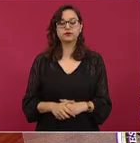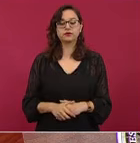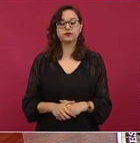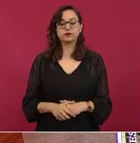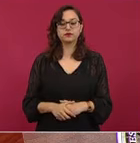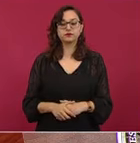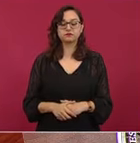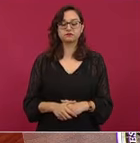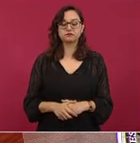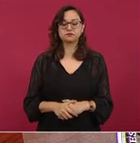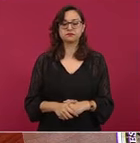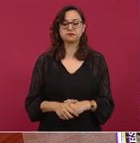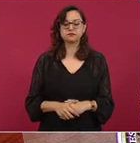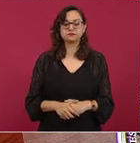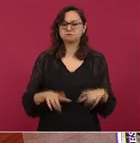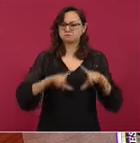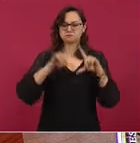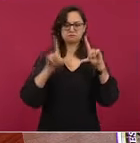En general.